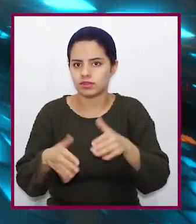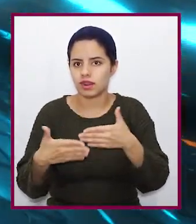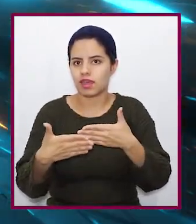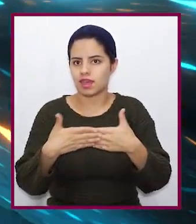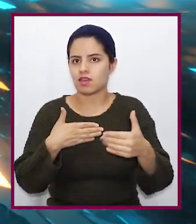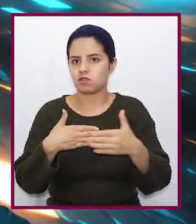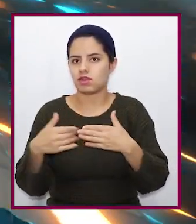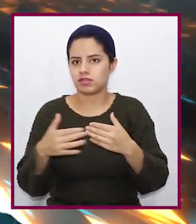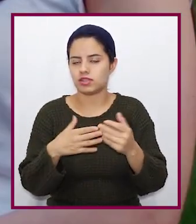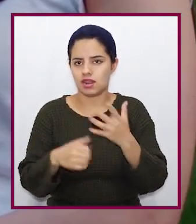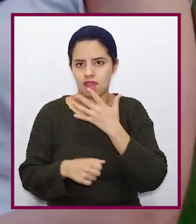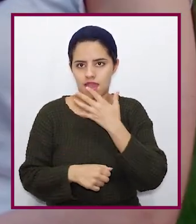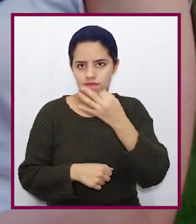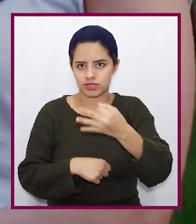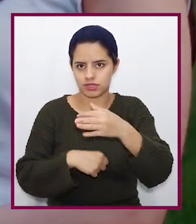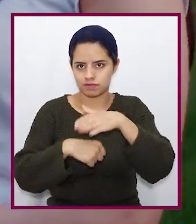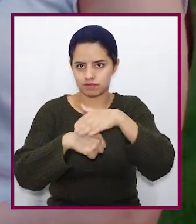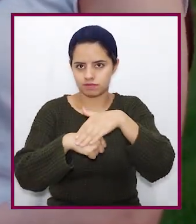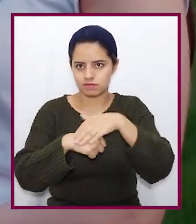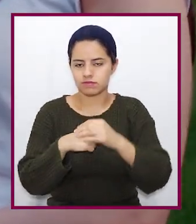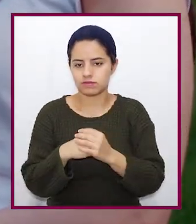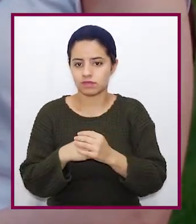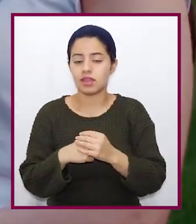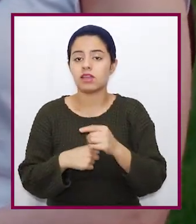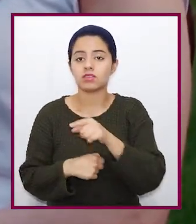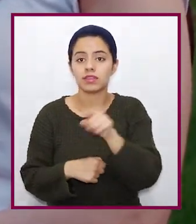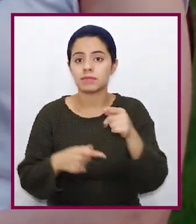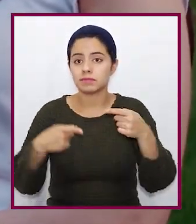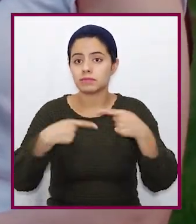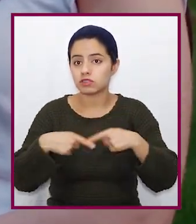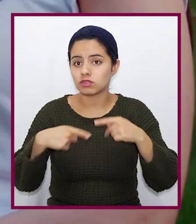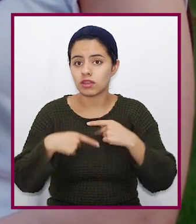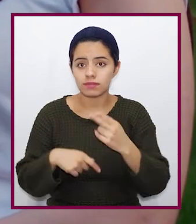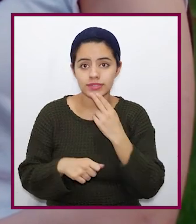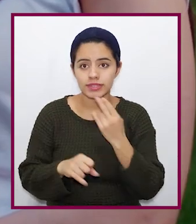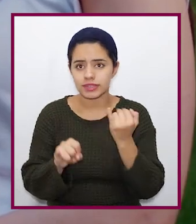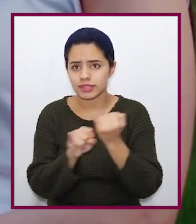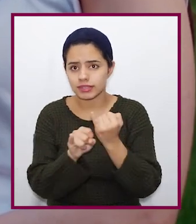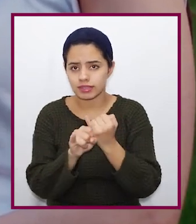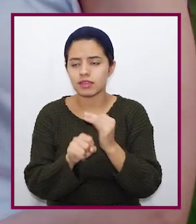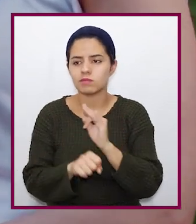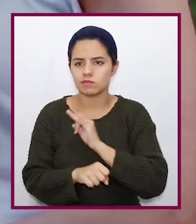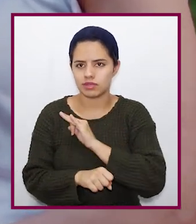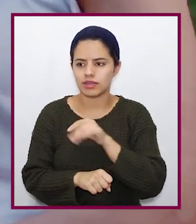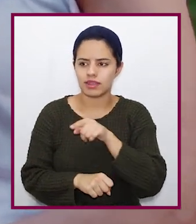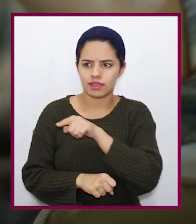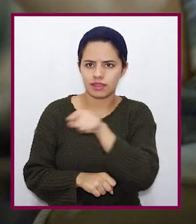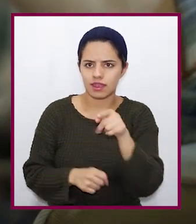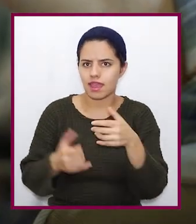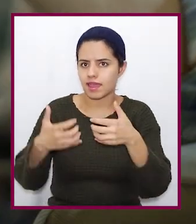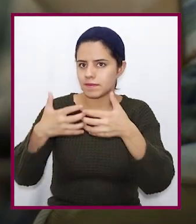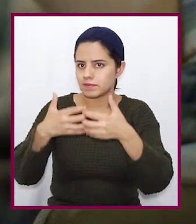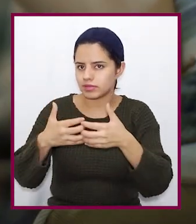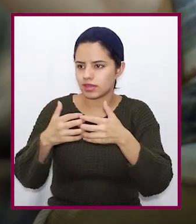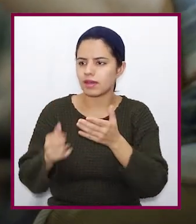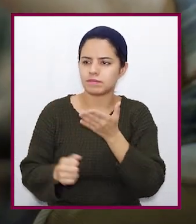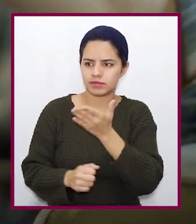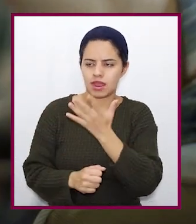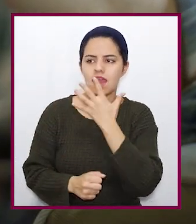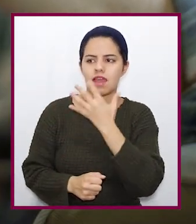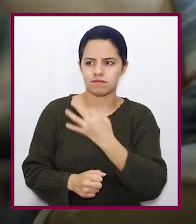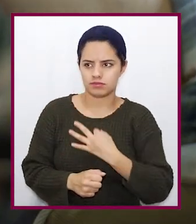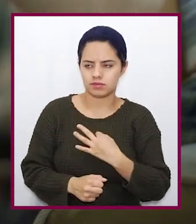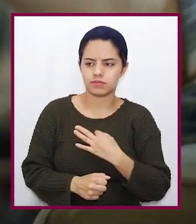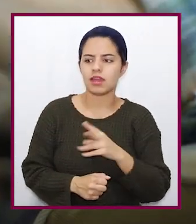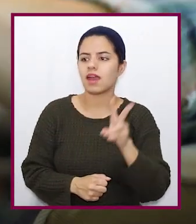medios digitales, con el que los usuarios pueden solicitar a medios de comunicación un aviso visible